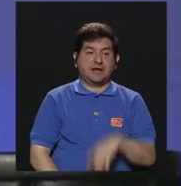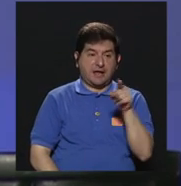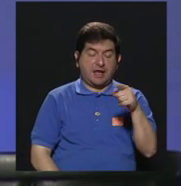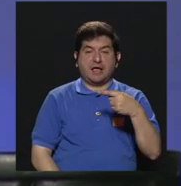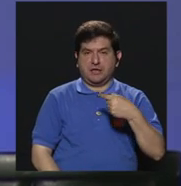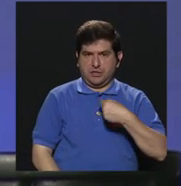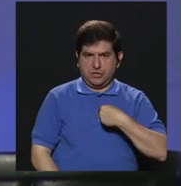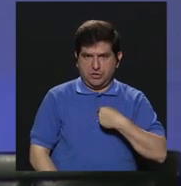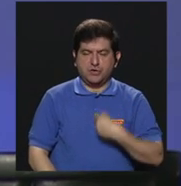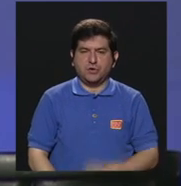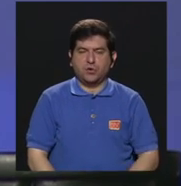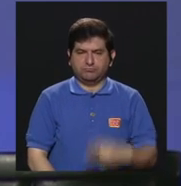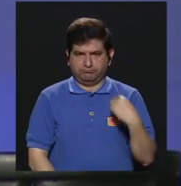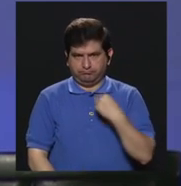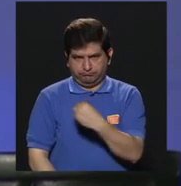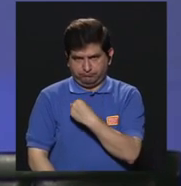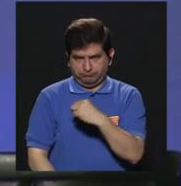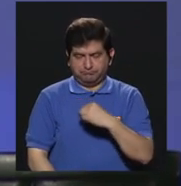pertenecí,